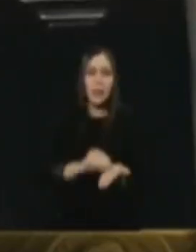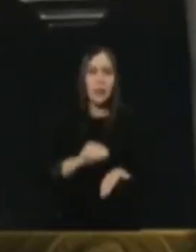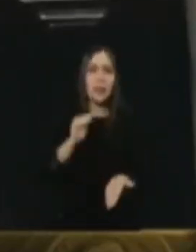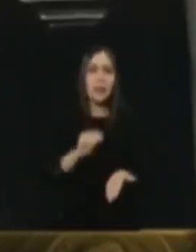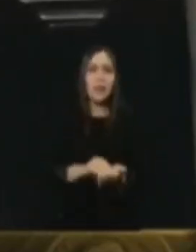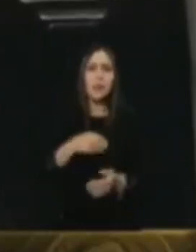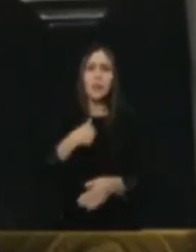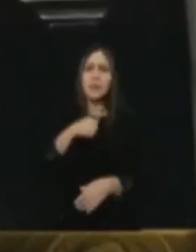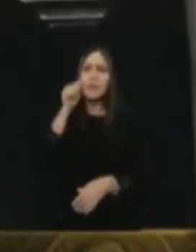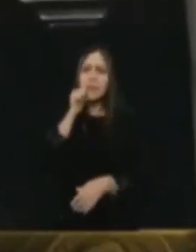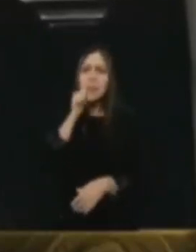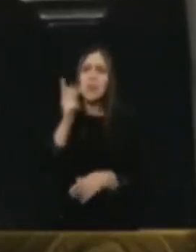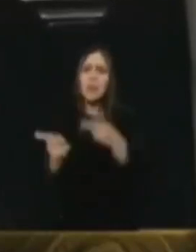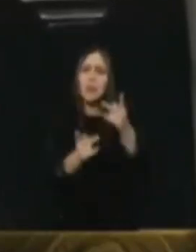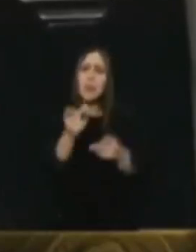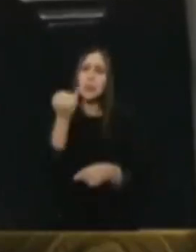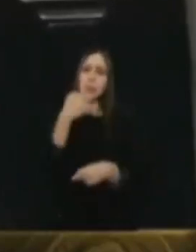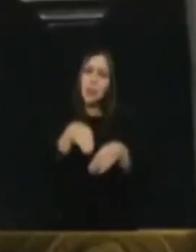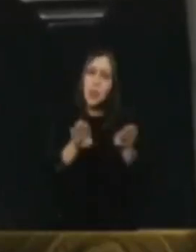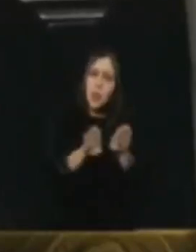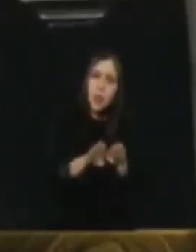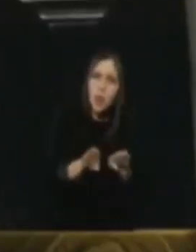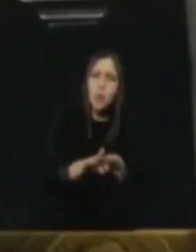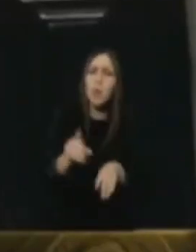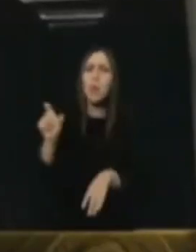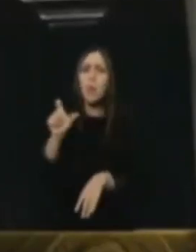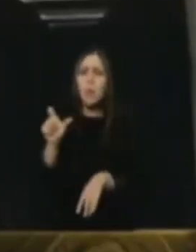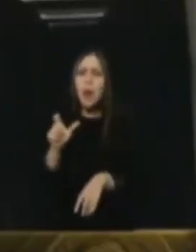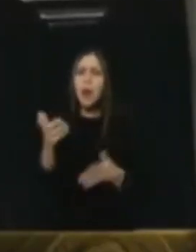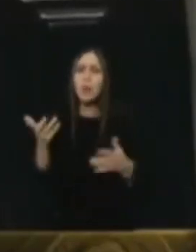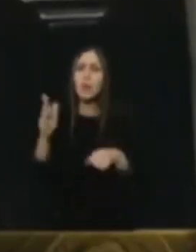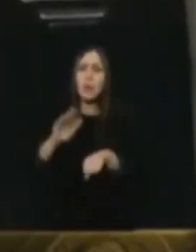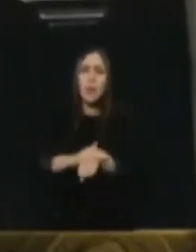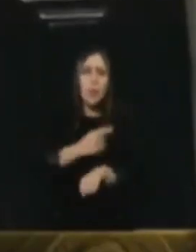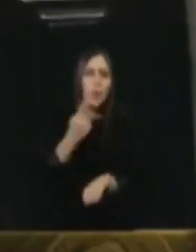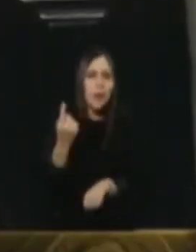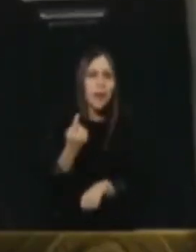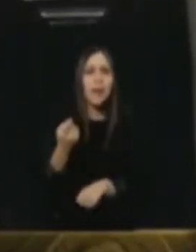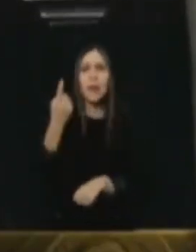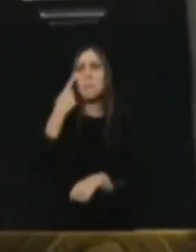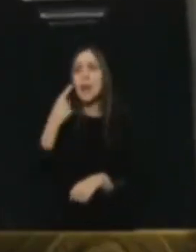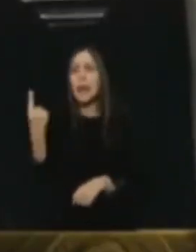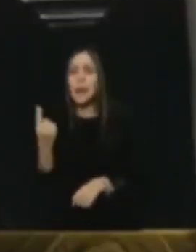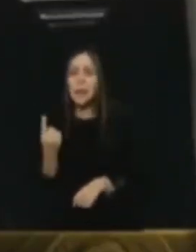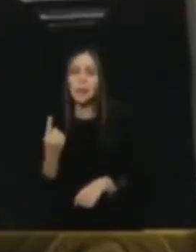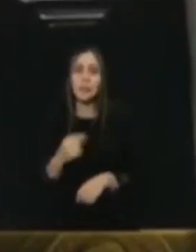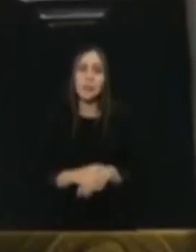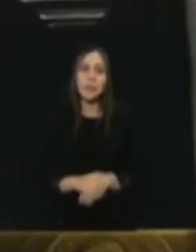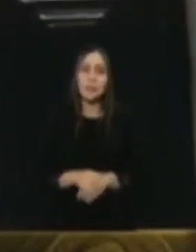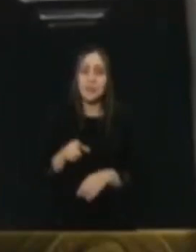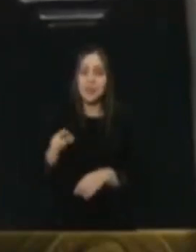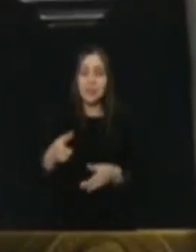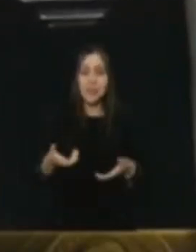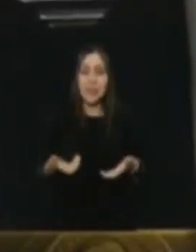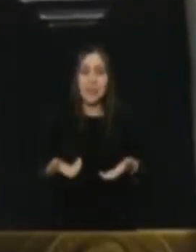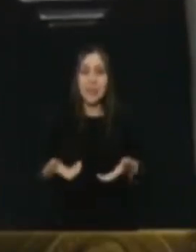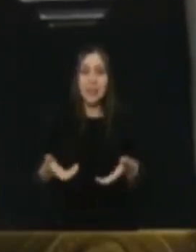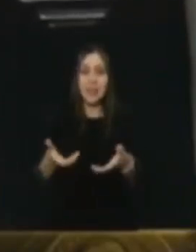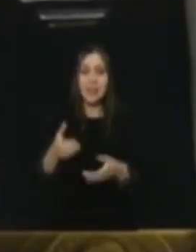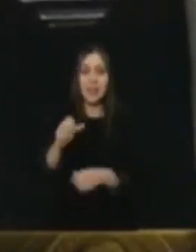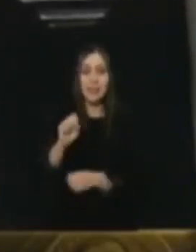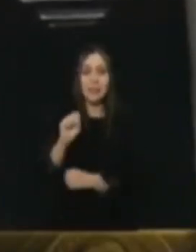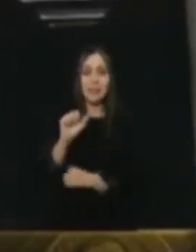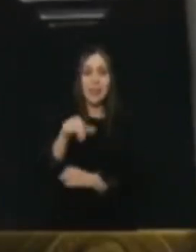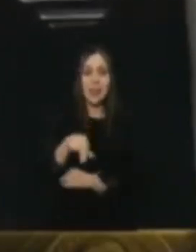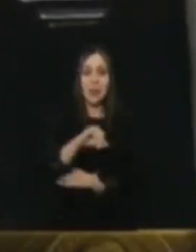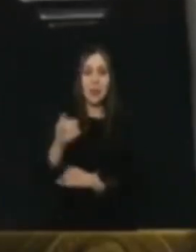para qué, cómo, cuándo, dónde. En la avenida San Juan de Letrán, que así se